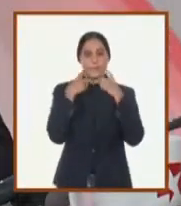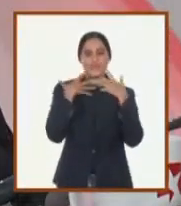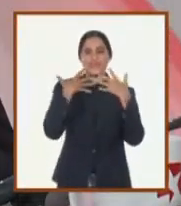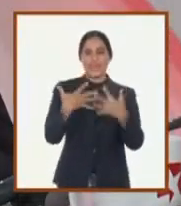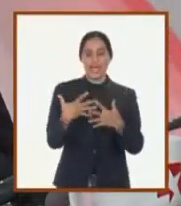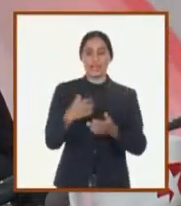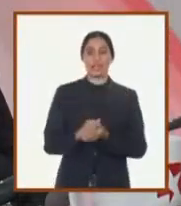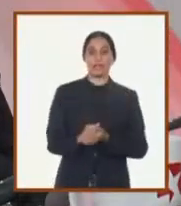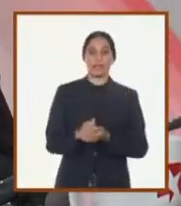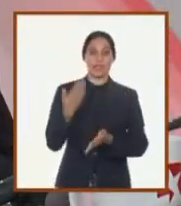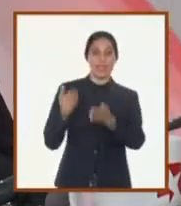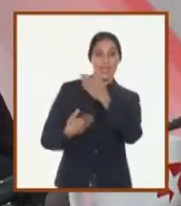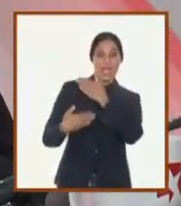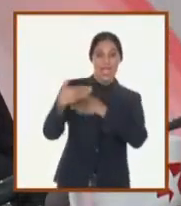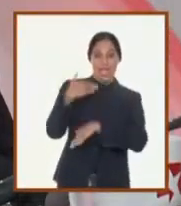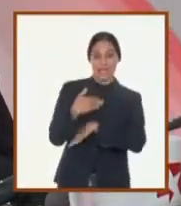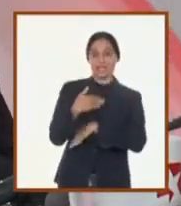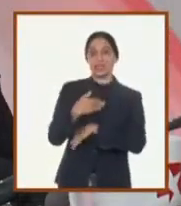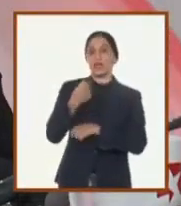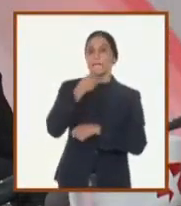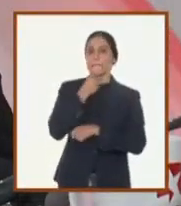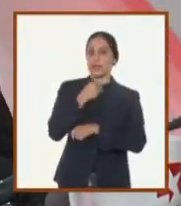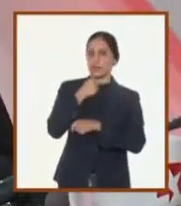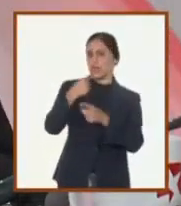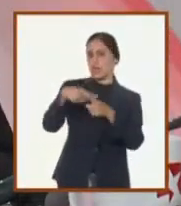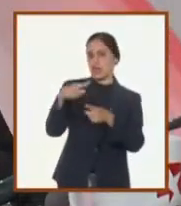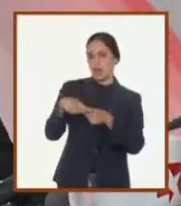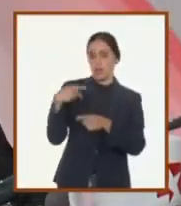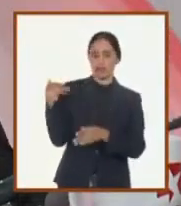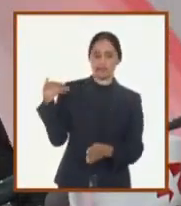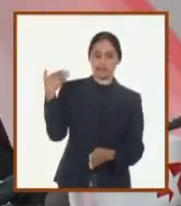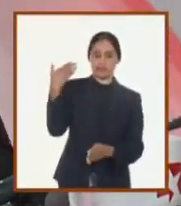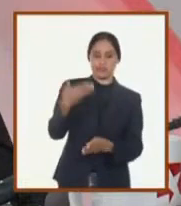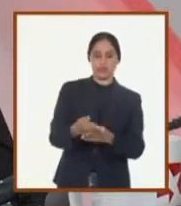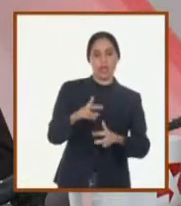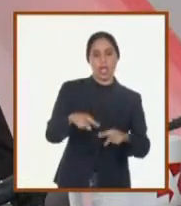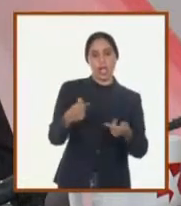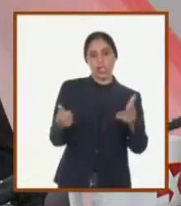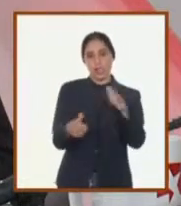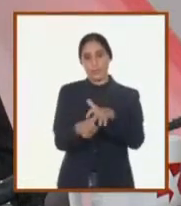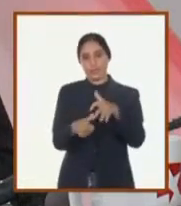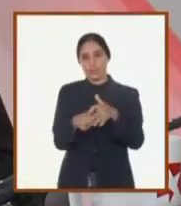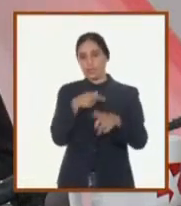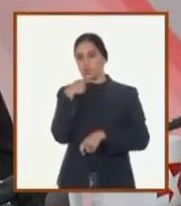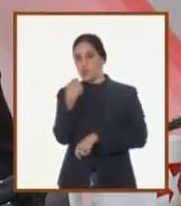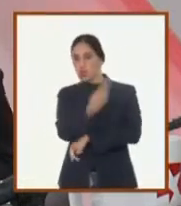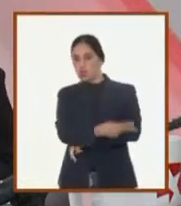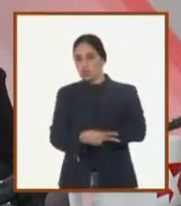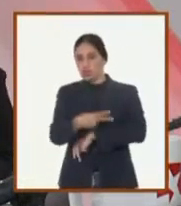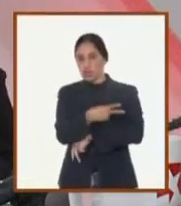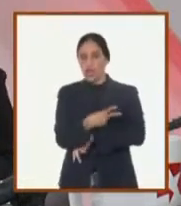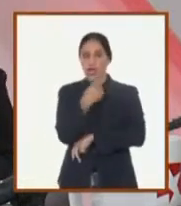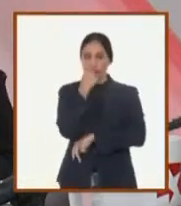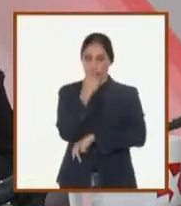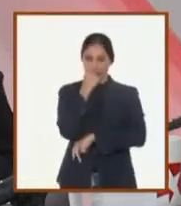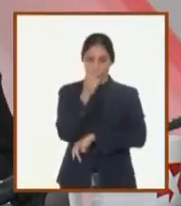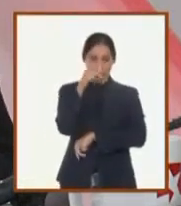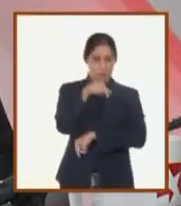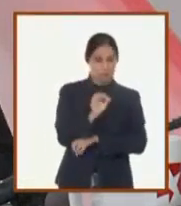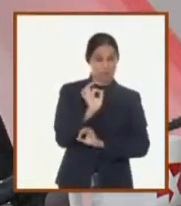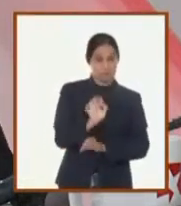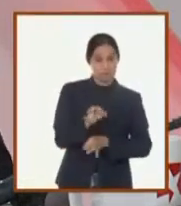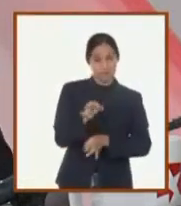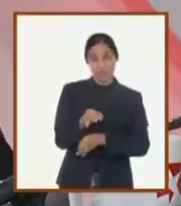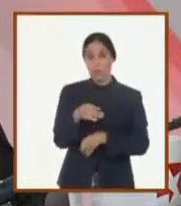Vladimir Putin asumió nuevamente como presidente de la federación rusa en una vistosa ceremonia que tuvo lugar en el